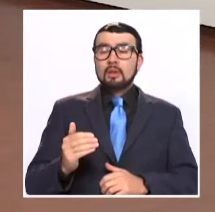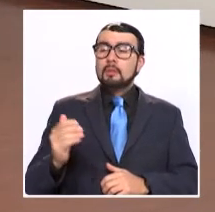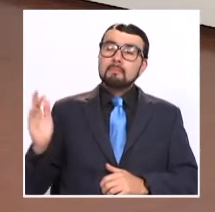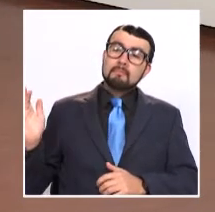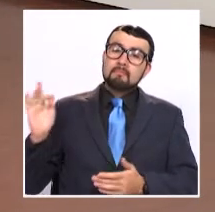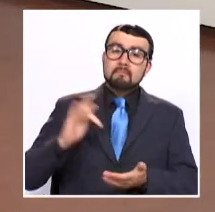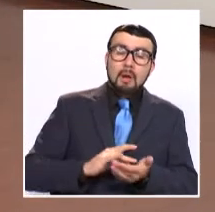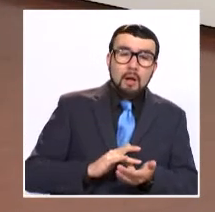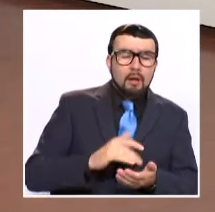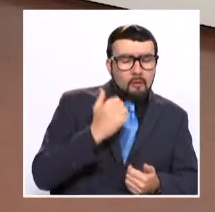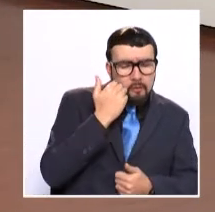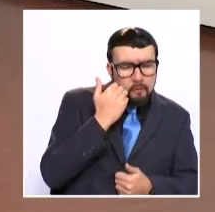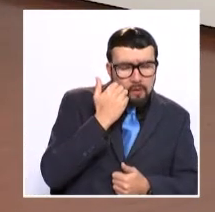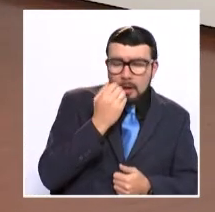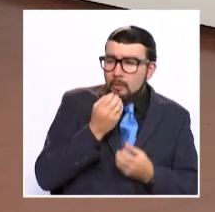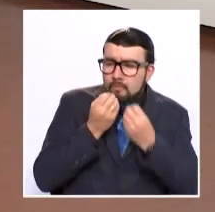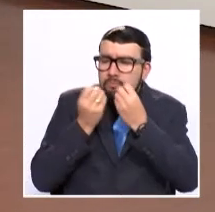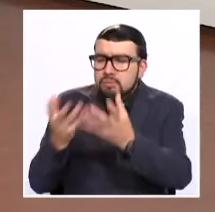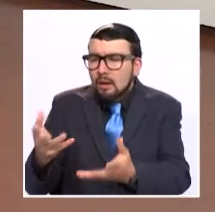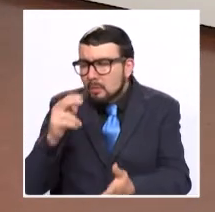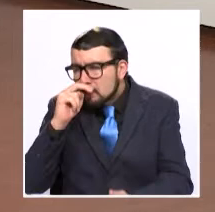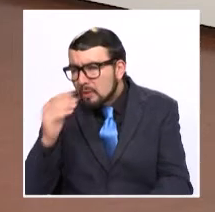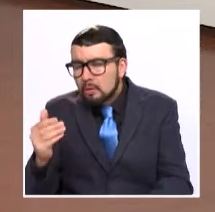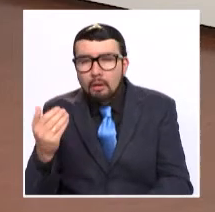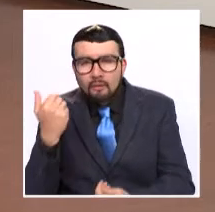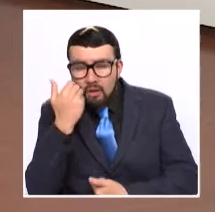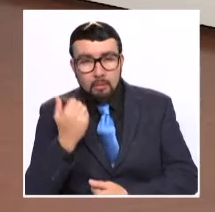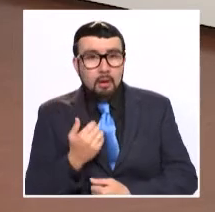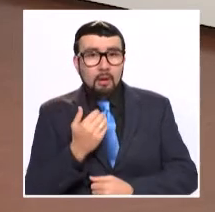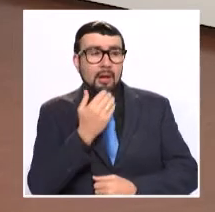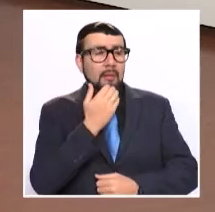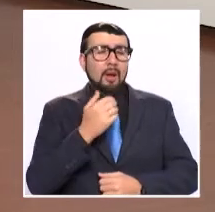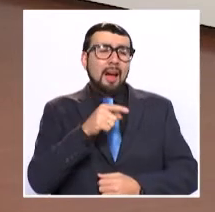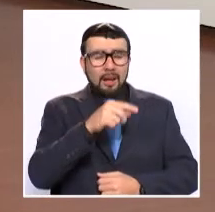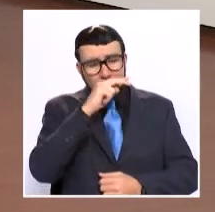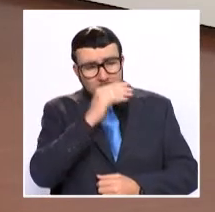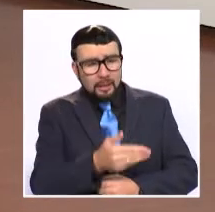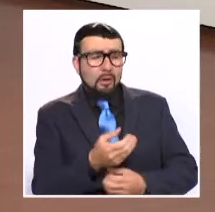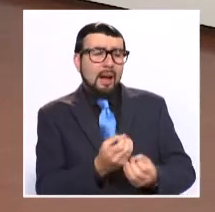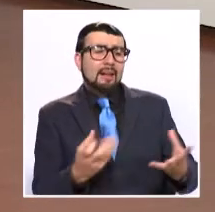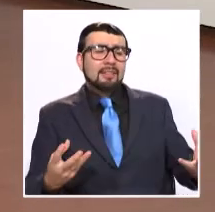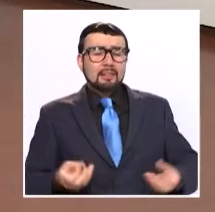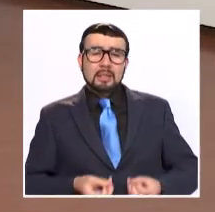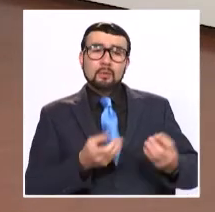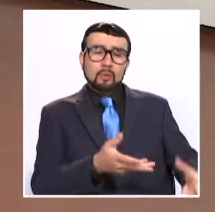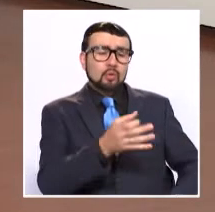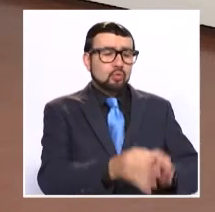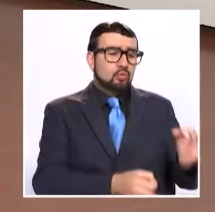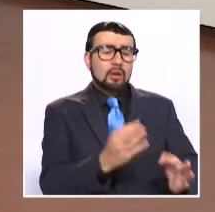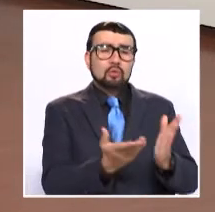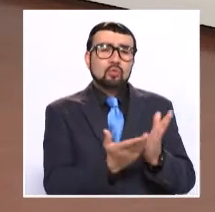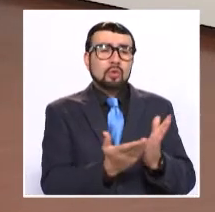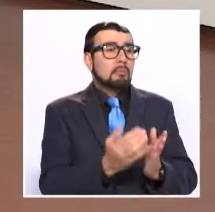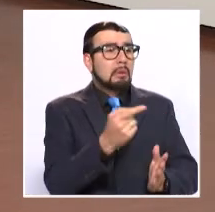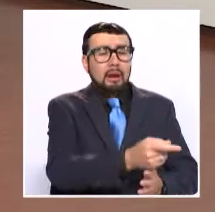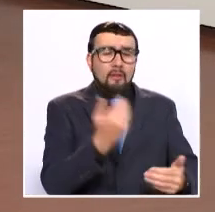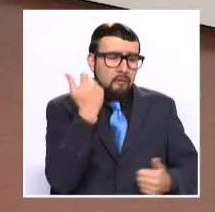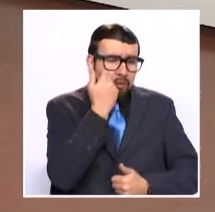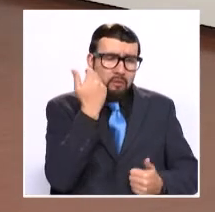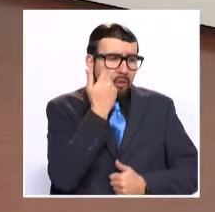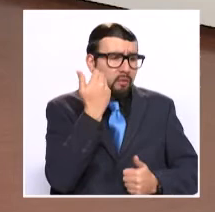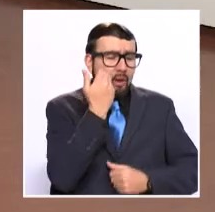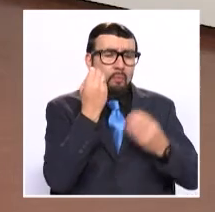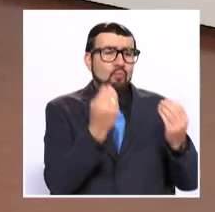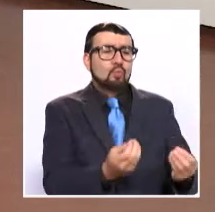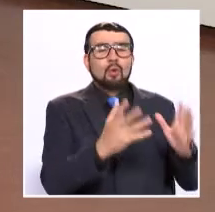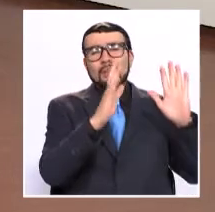enfermedad. Es que yo llevo al niño al jardín infantil y desde que lo metí al jardín está enfermo de todo. El hecho del niño estarse